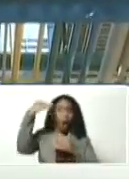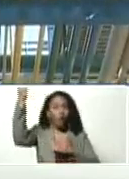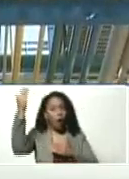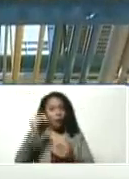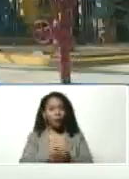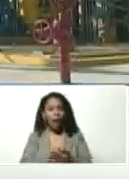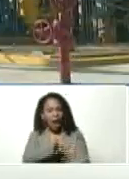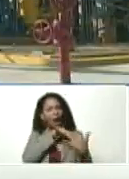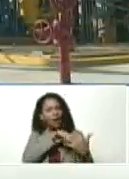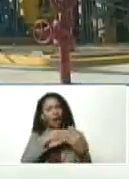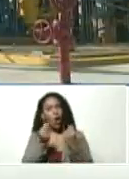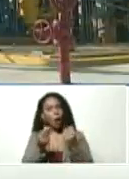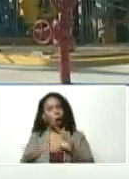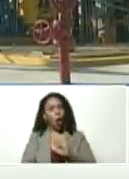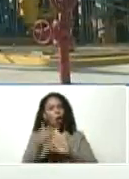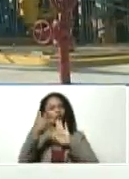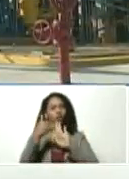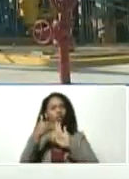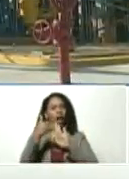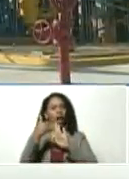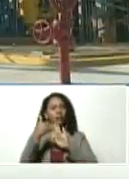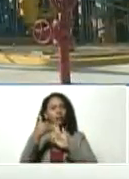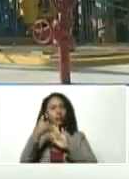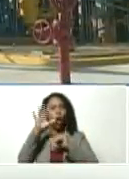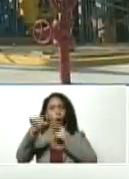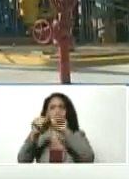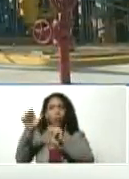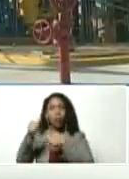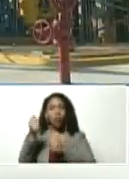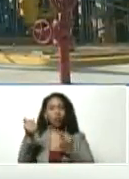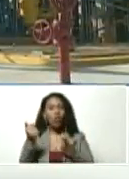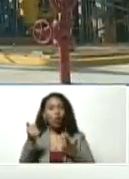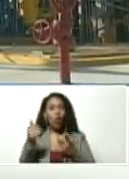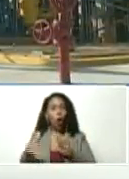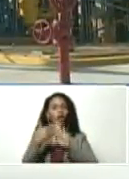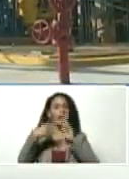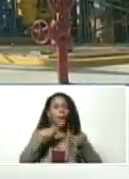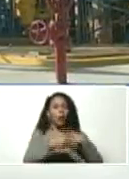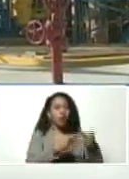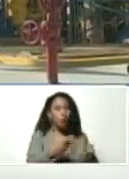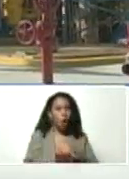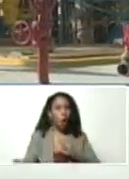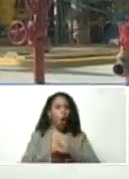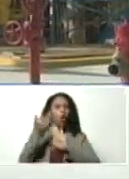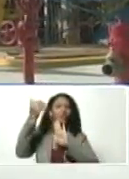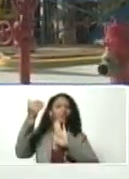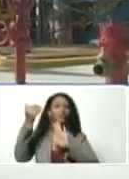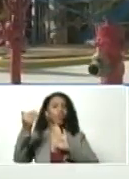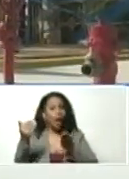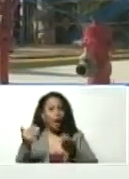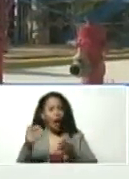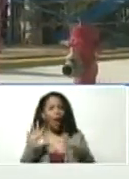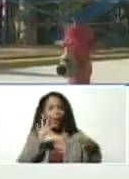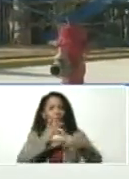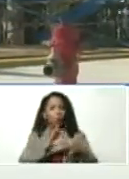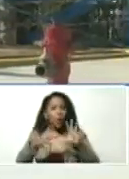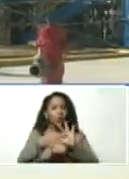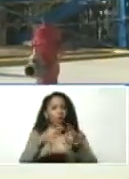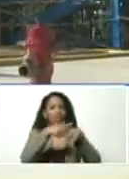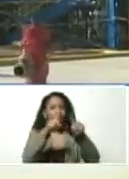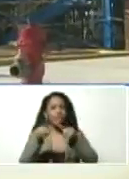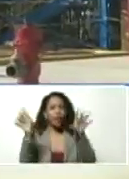económica contra el abastecimiento, contra la producción, contra la articulación de las distintas cadenas